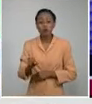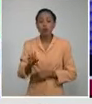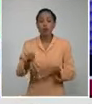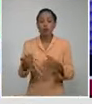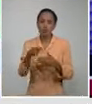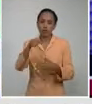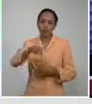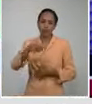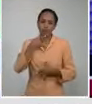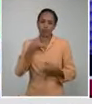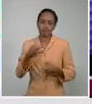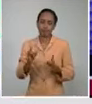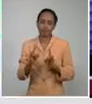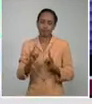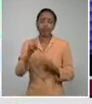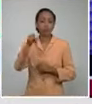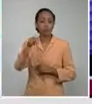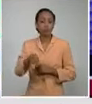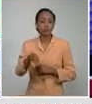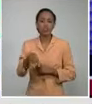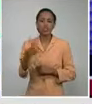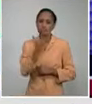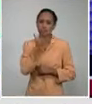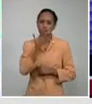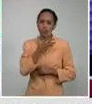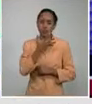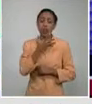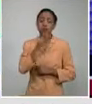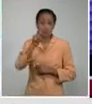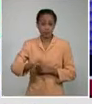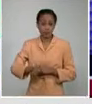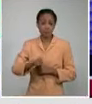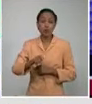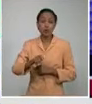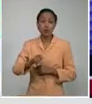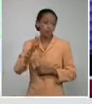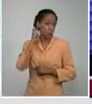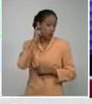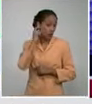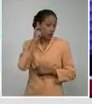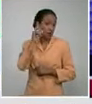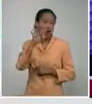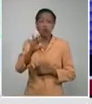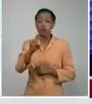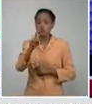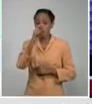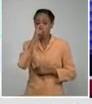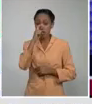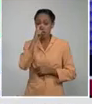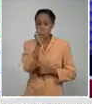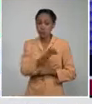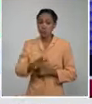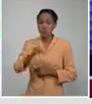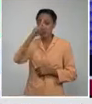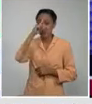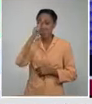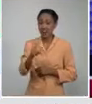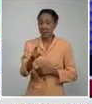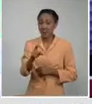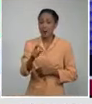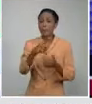hoy. Estamos hablando de una paciente de 81 años del municipio Santa Clara, en la provincia de Villa